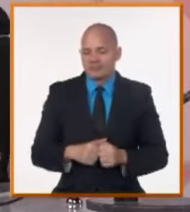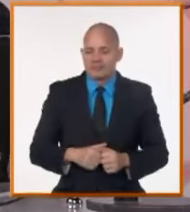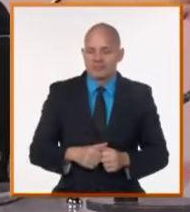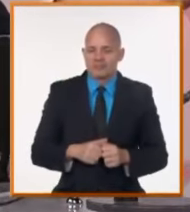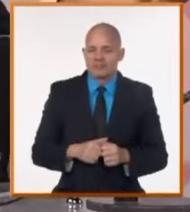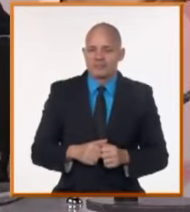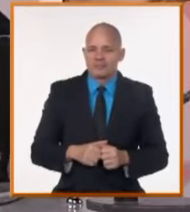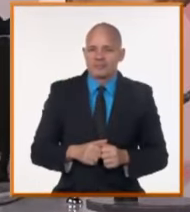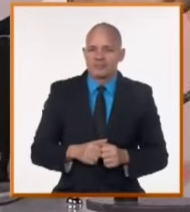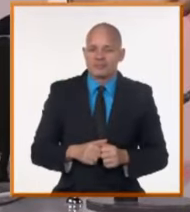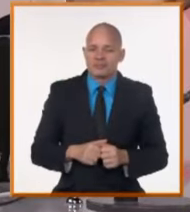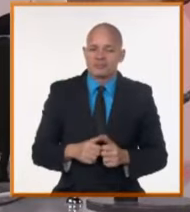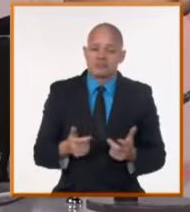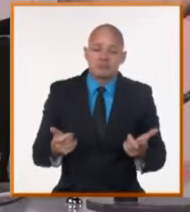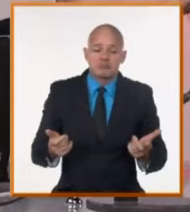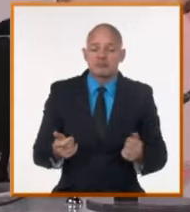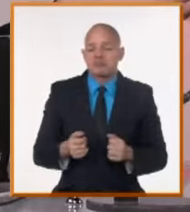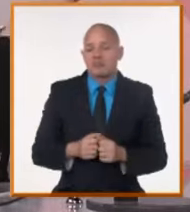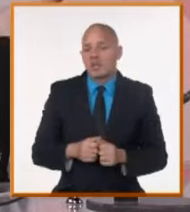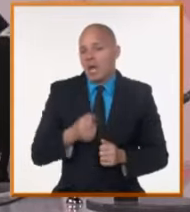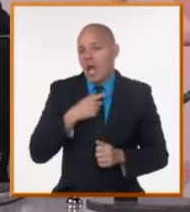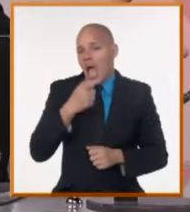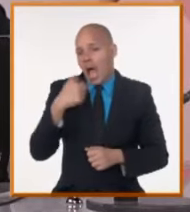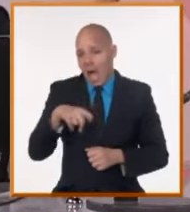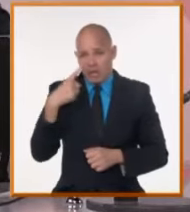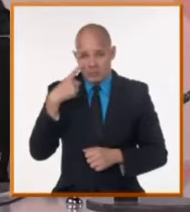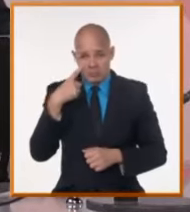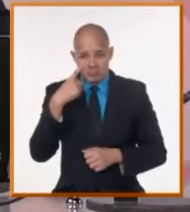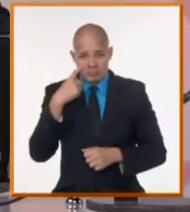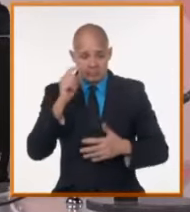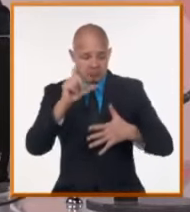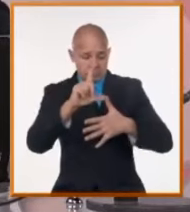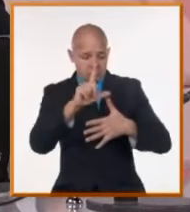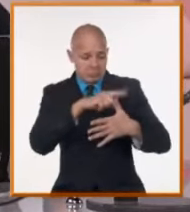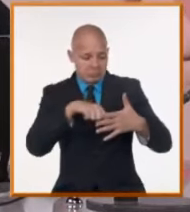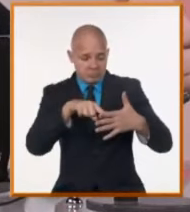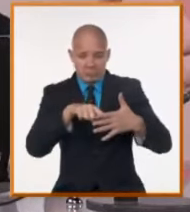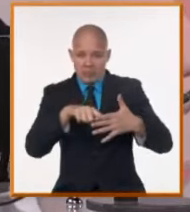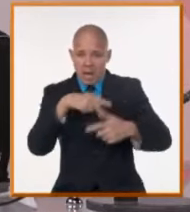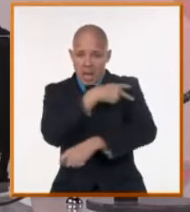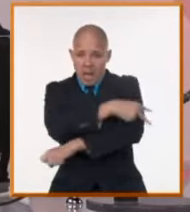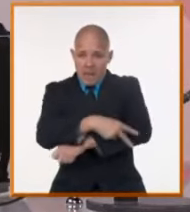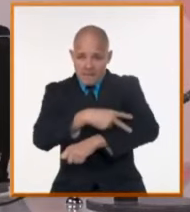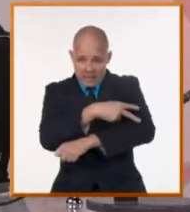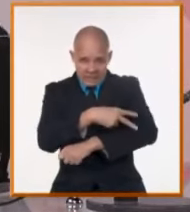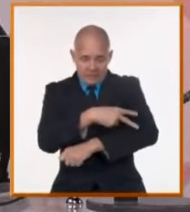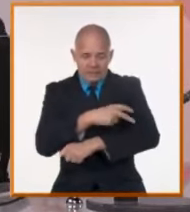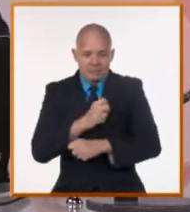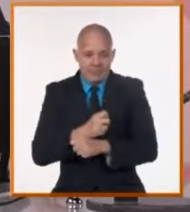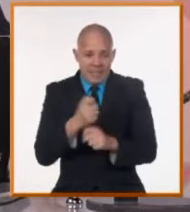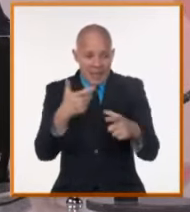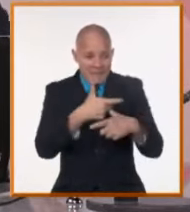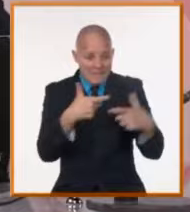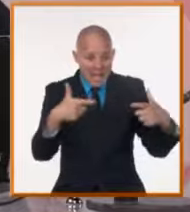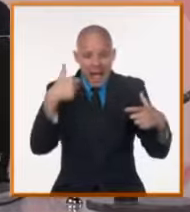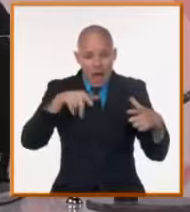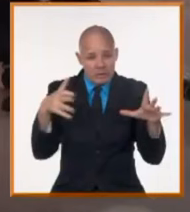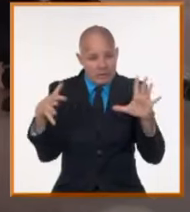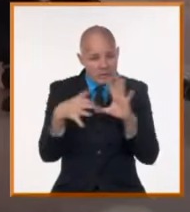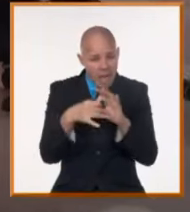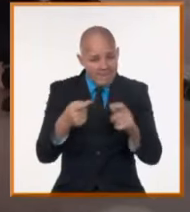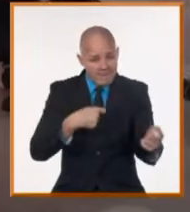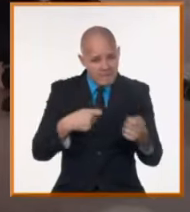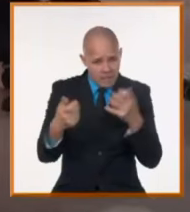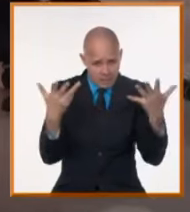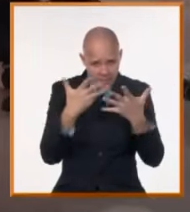potencias extranjeras, pero vemos, por ejemplo, en América Latina que casi todos los países tienen como primero o segundo socio comercial a China, por ejemplo, o el papel que está